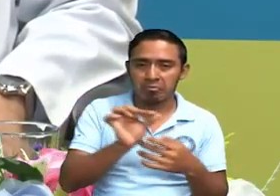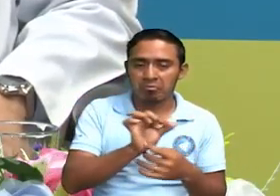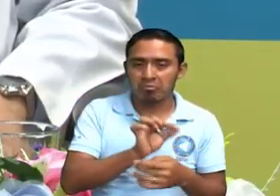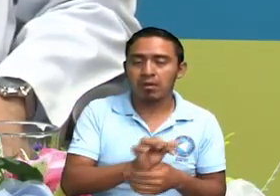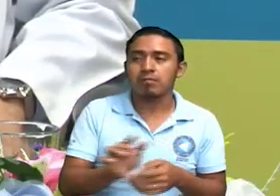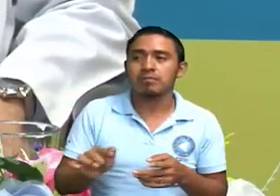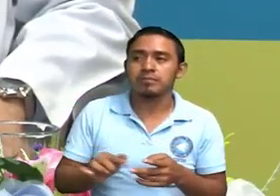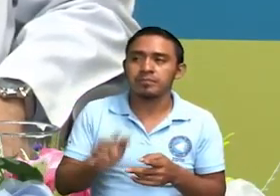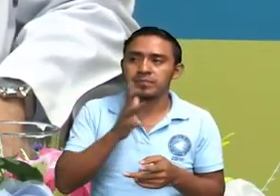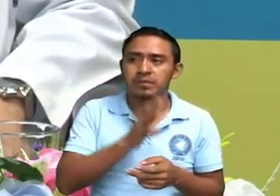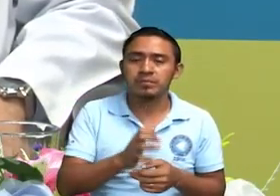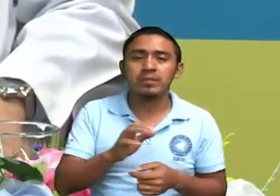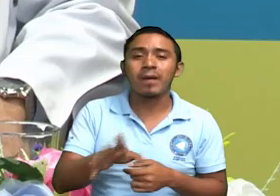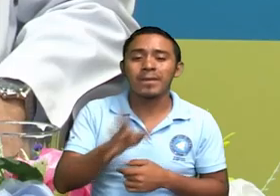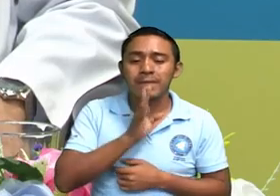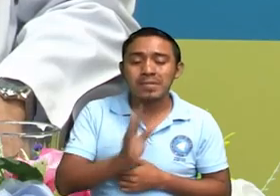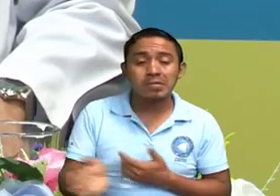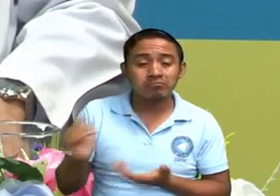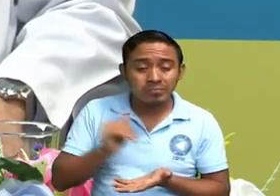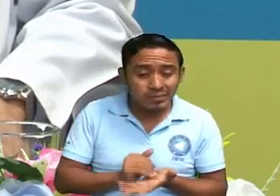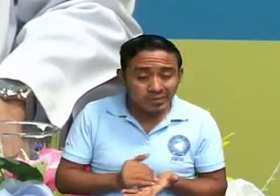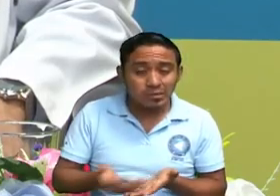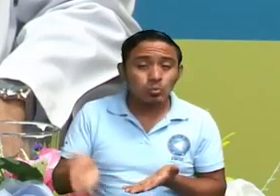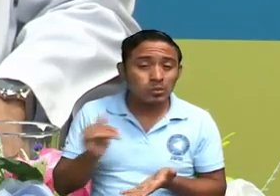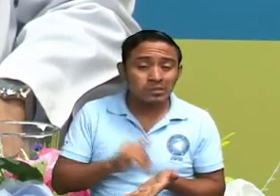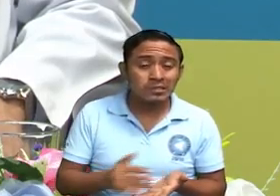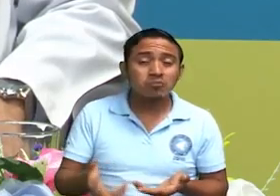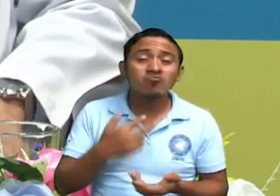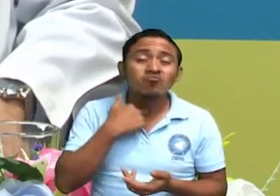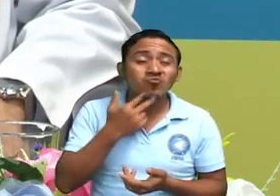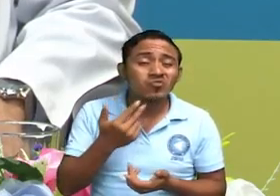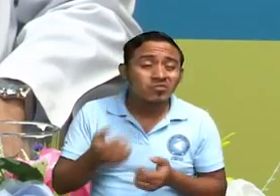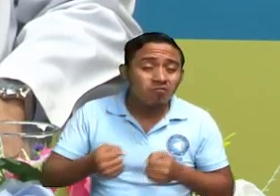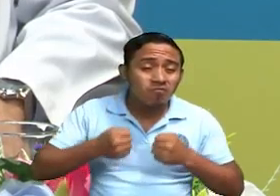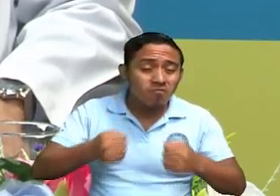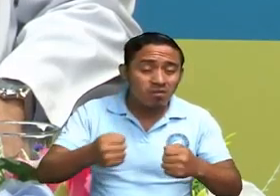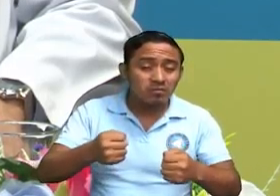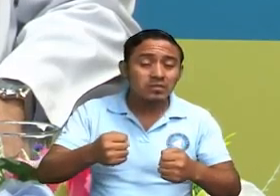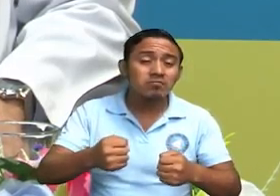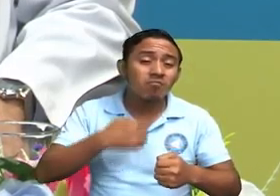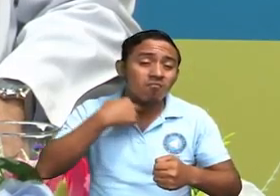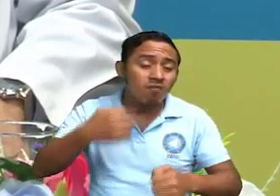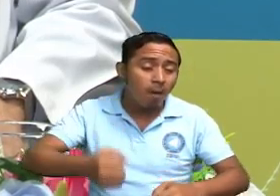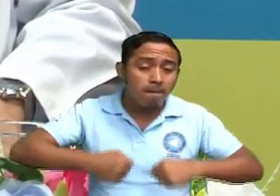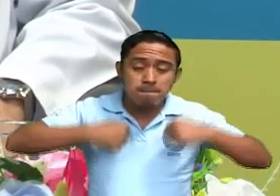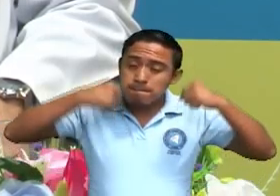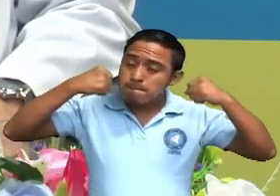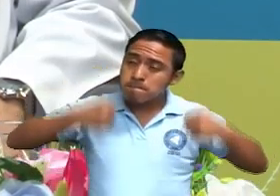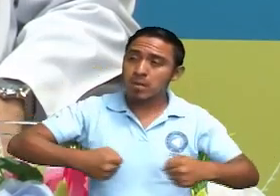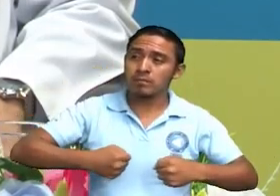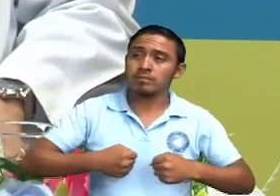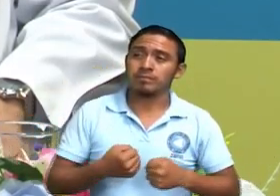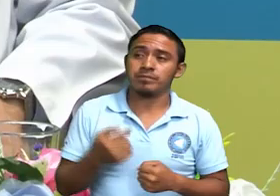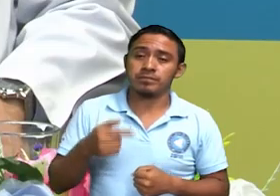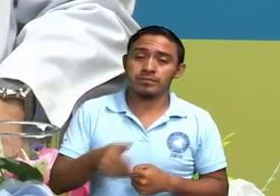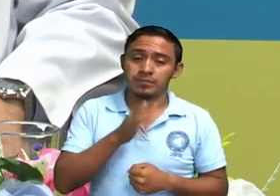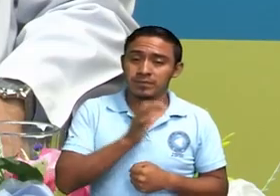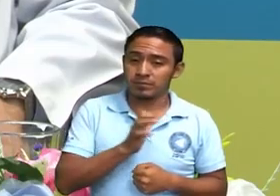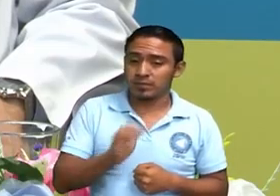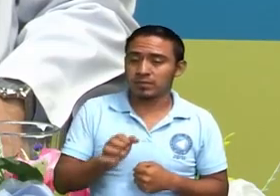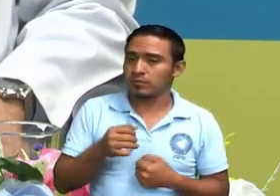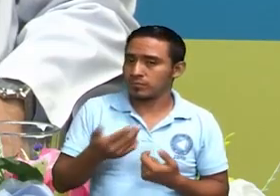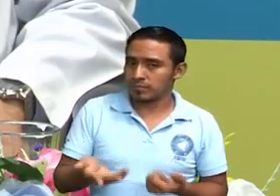entonces el niño hay que estarle repitiendo con una voz más alta, levantar más los decibeles para que el niño